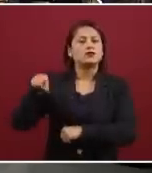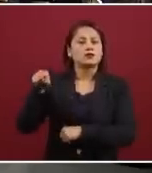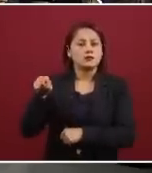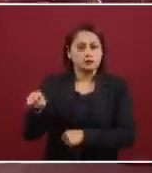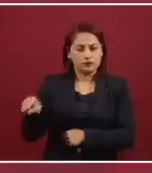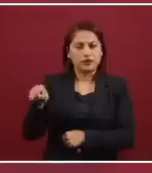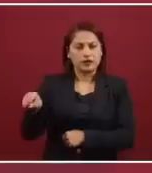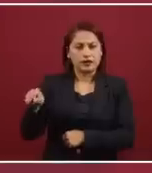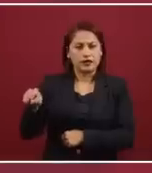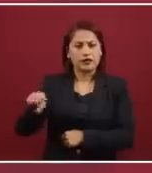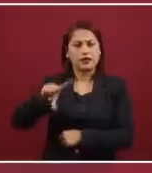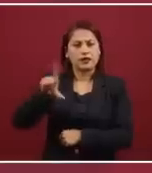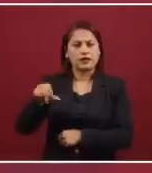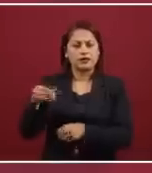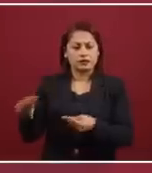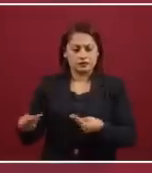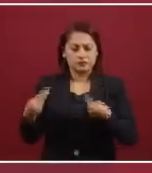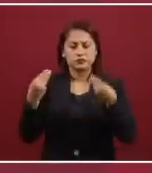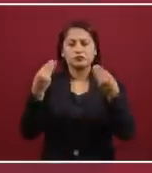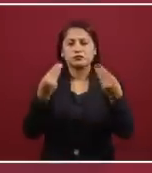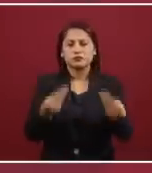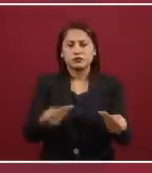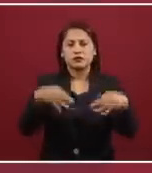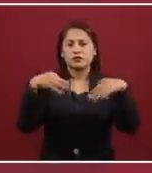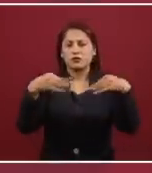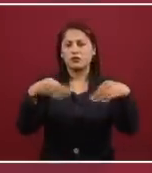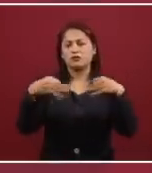todo el documento completo